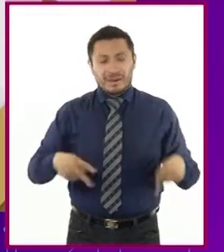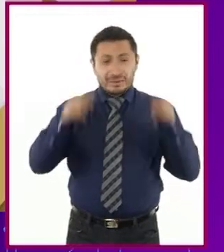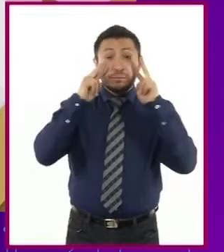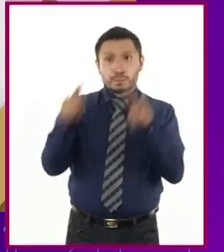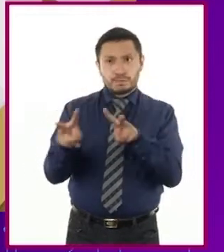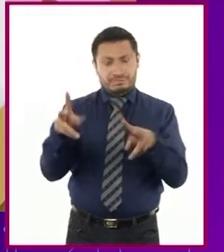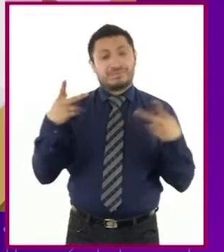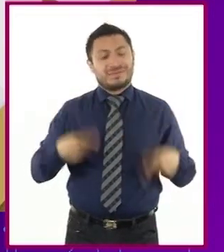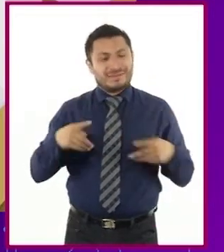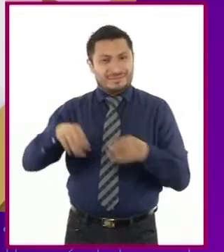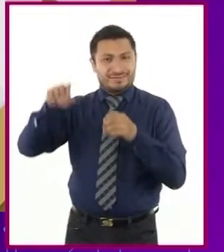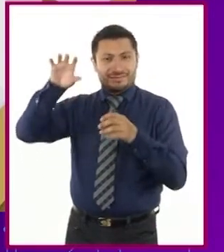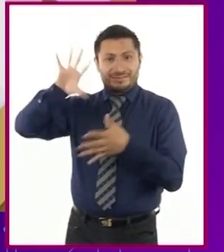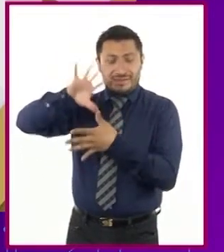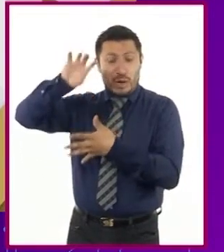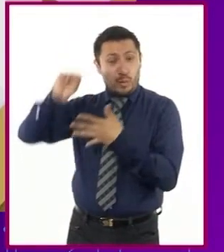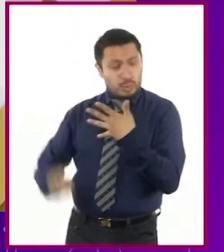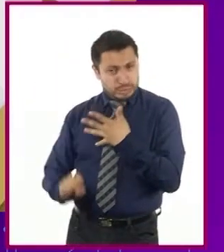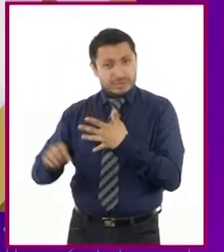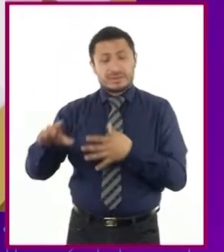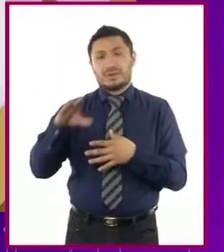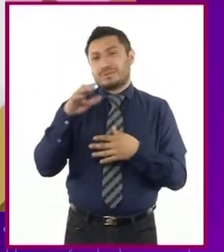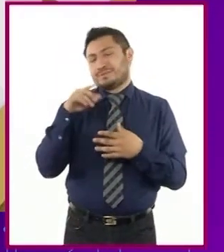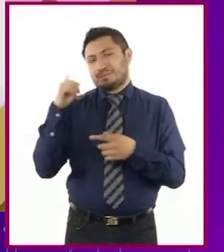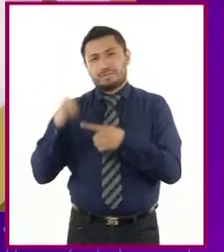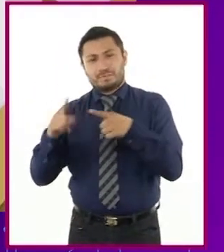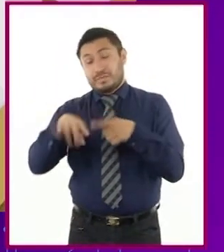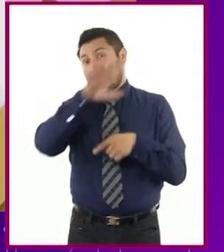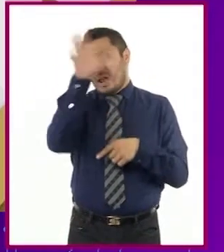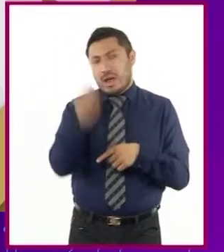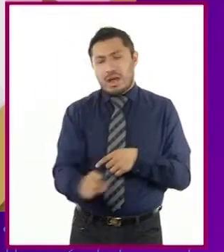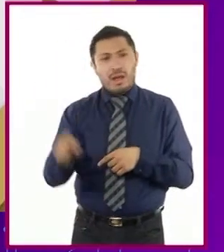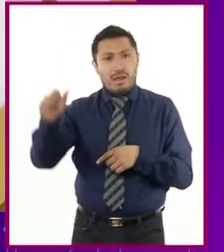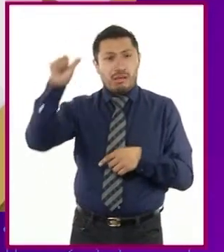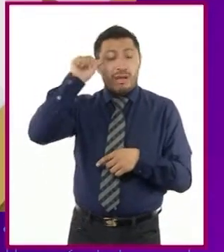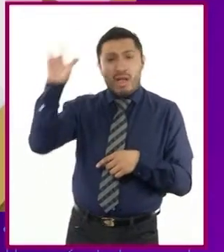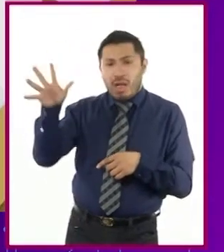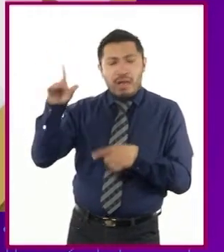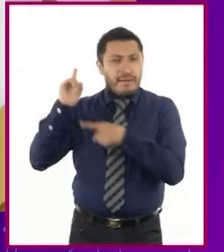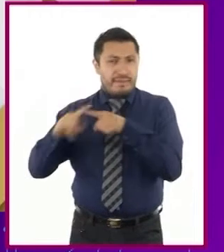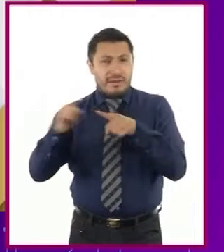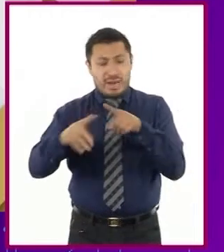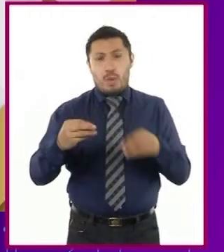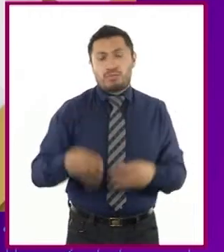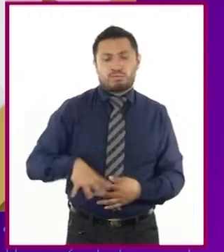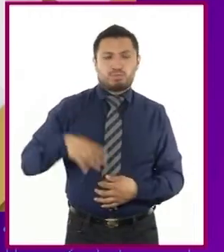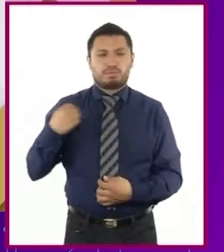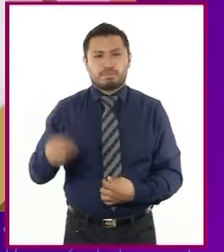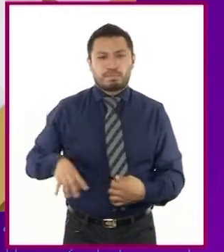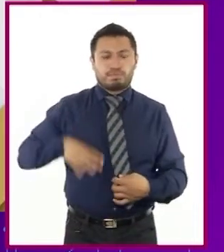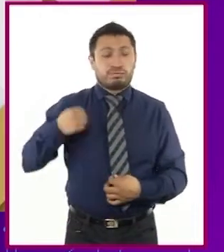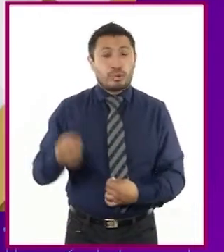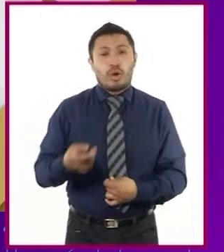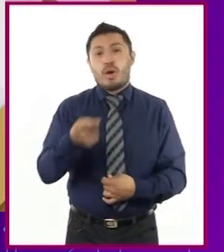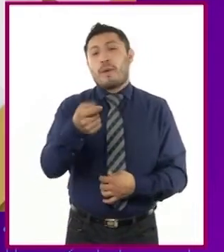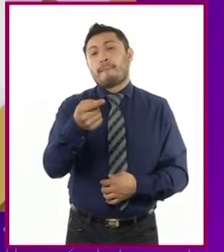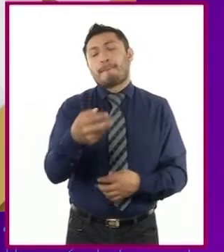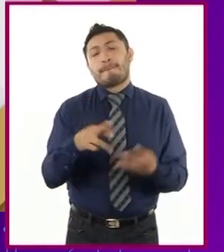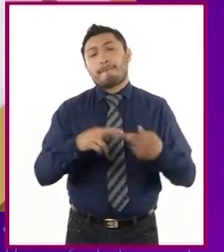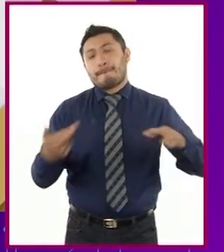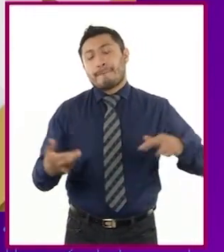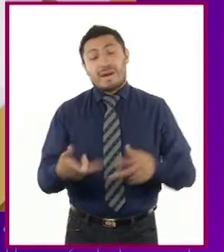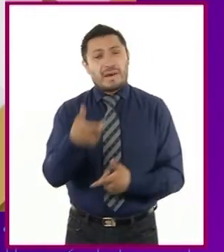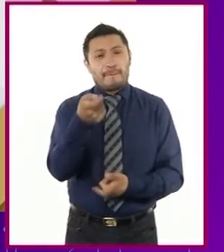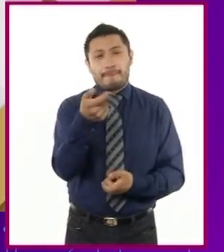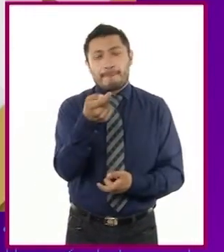de Centroamérica, el Caribe, africanos y asiáticos, que con mucho esfuerzo, con pocos recursos y